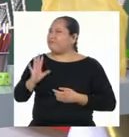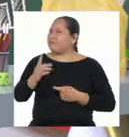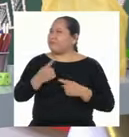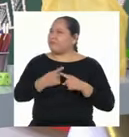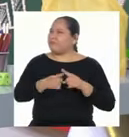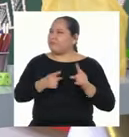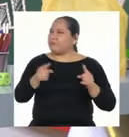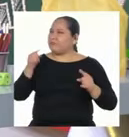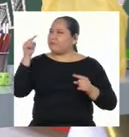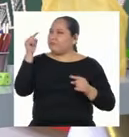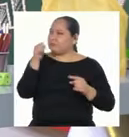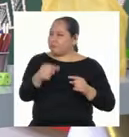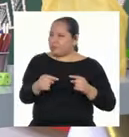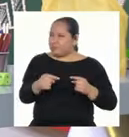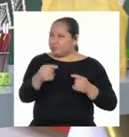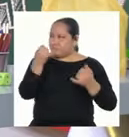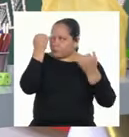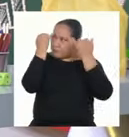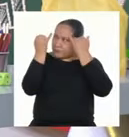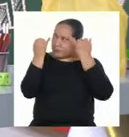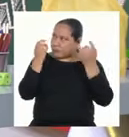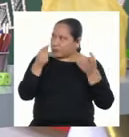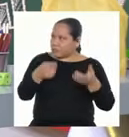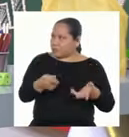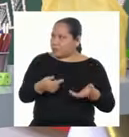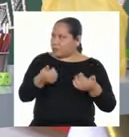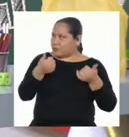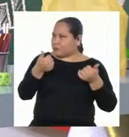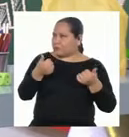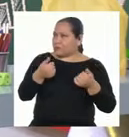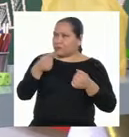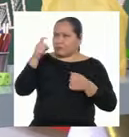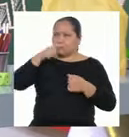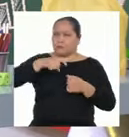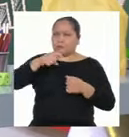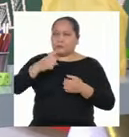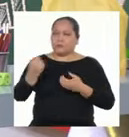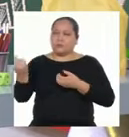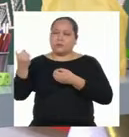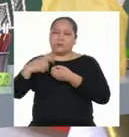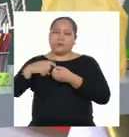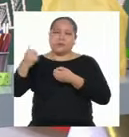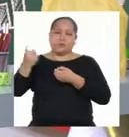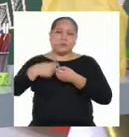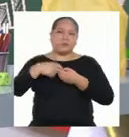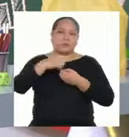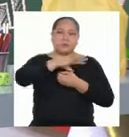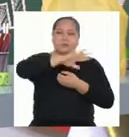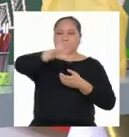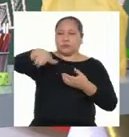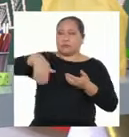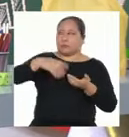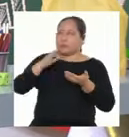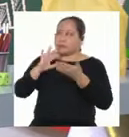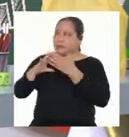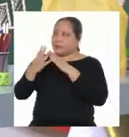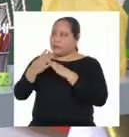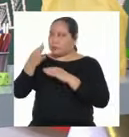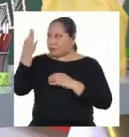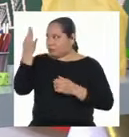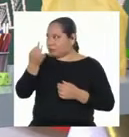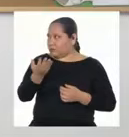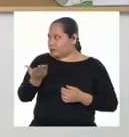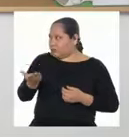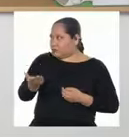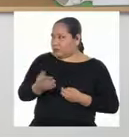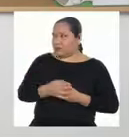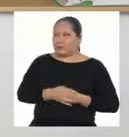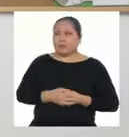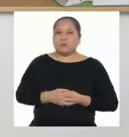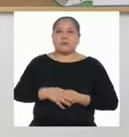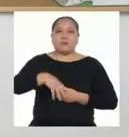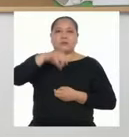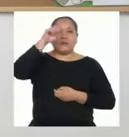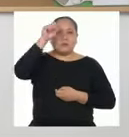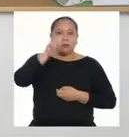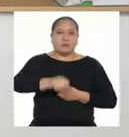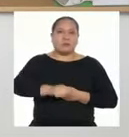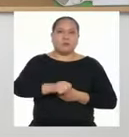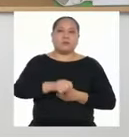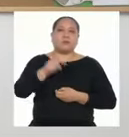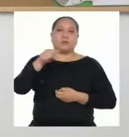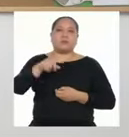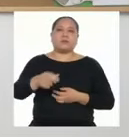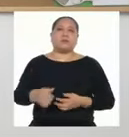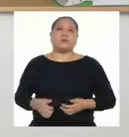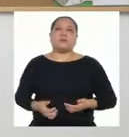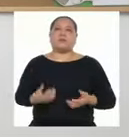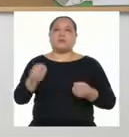Pero para que esta iniciativa tenga efecto, se requiere la participación activa de la población, obviamente, ¿no? Así es,